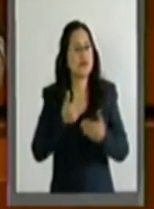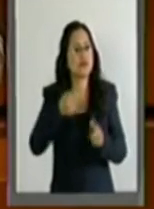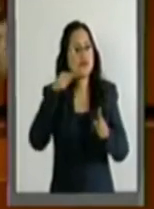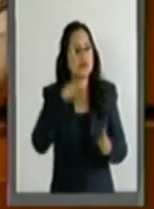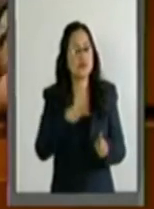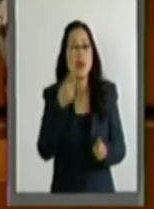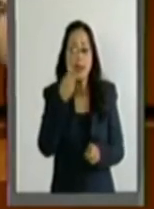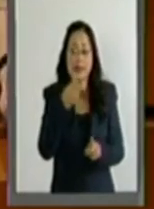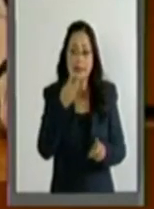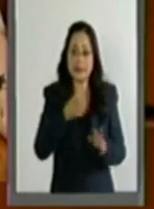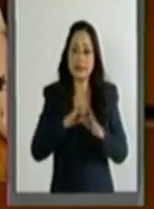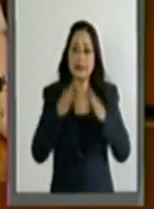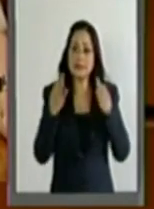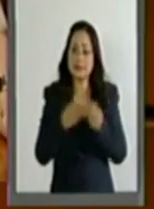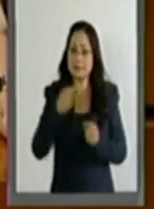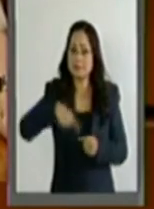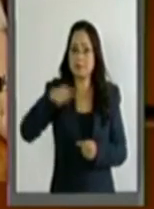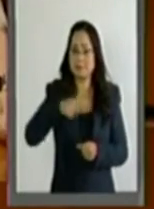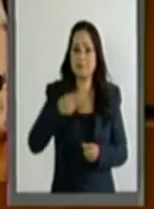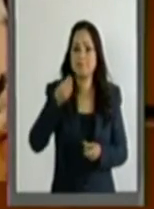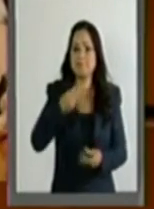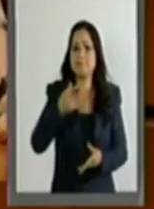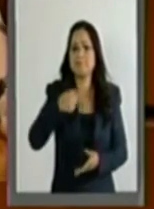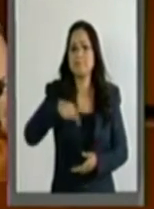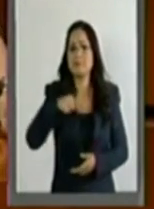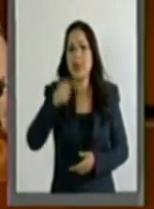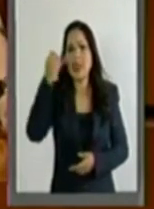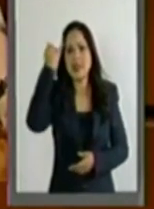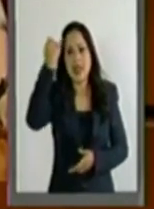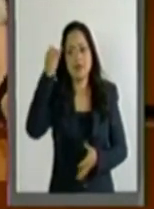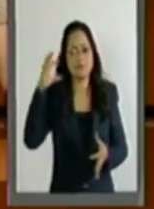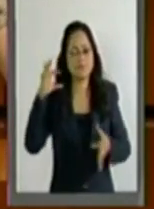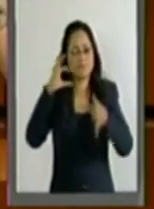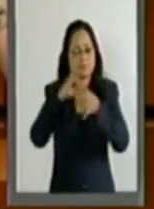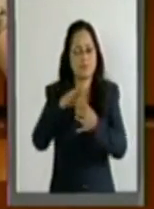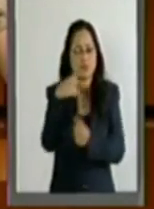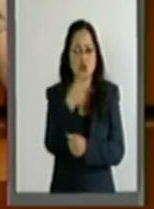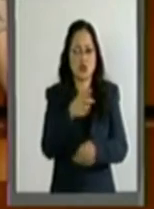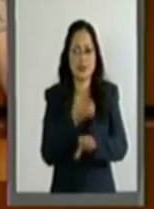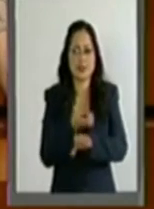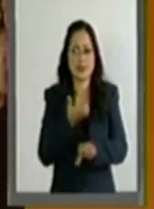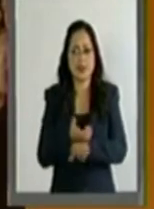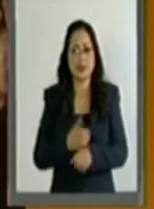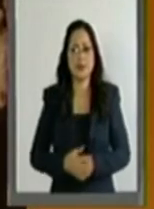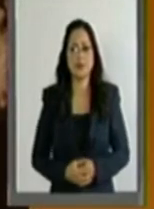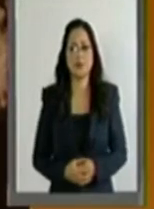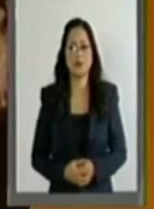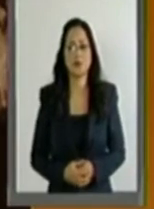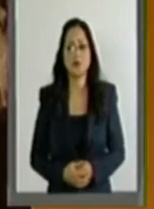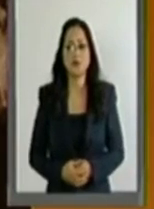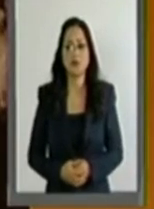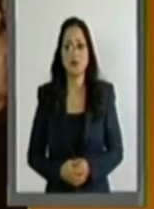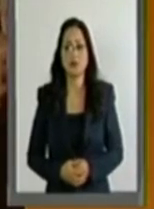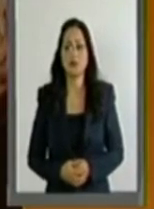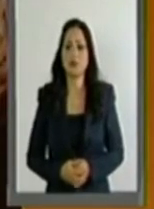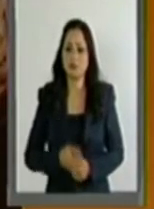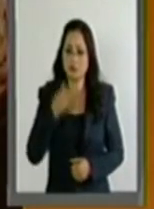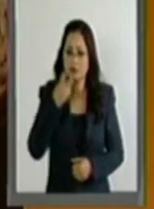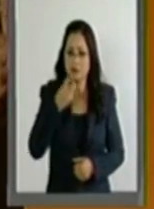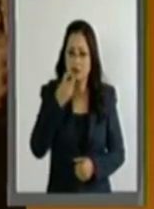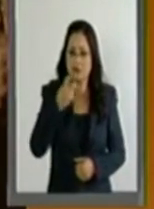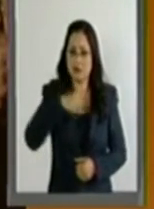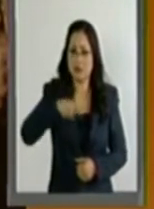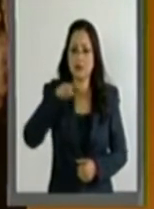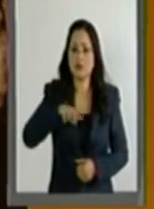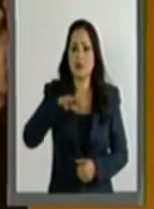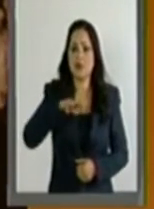esa que ellos llamaron esa identidad estadounidense, el llamado WASP,